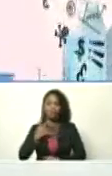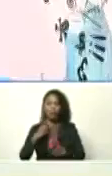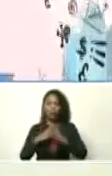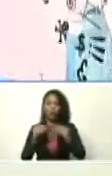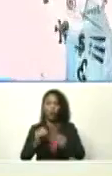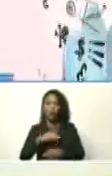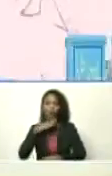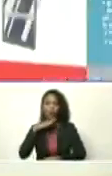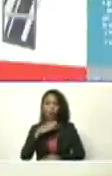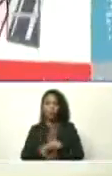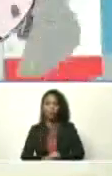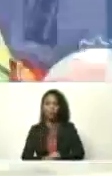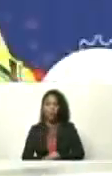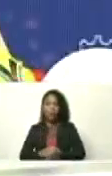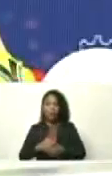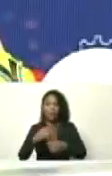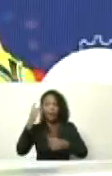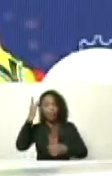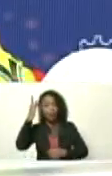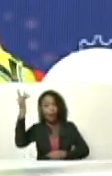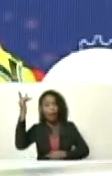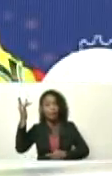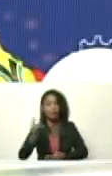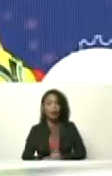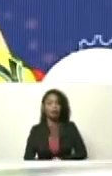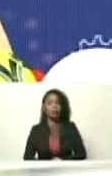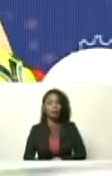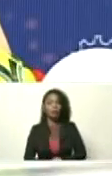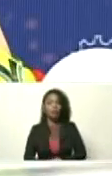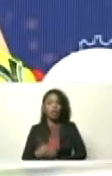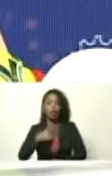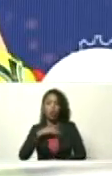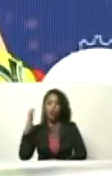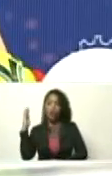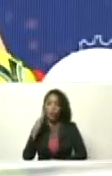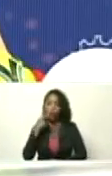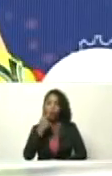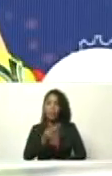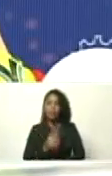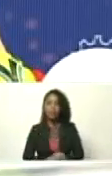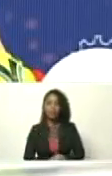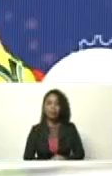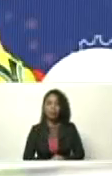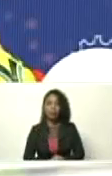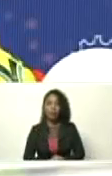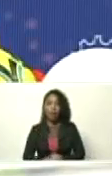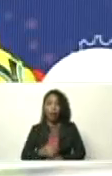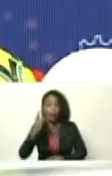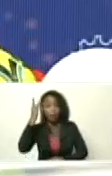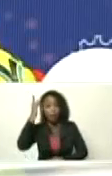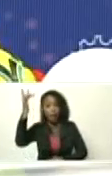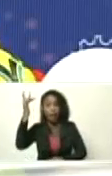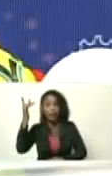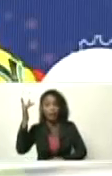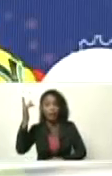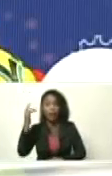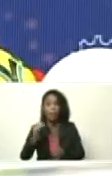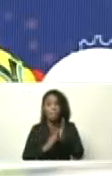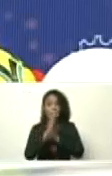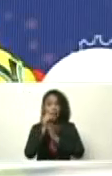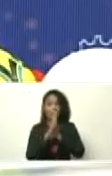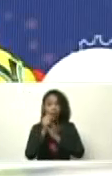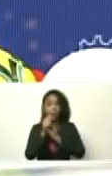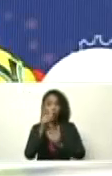Y con audacia lo venimos diciendo. con audacia, ingenio y